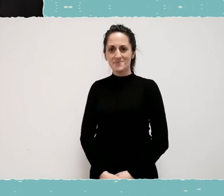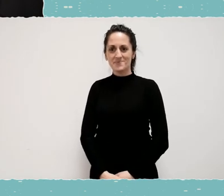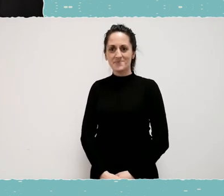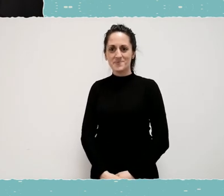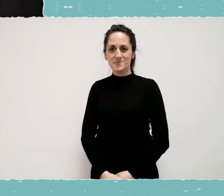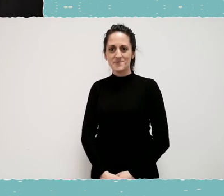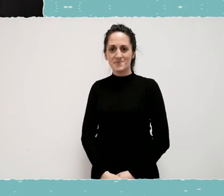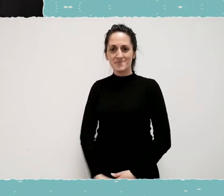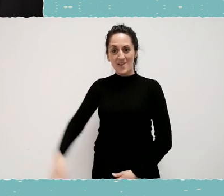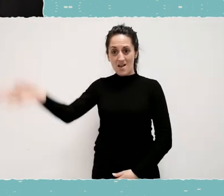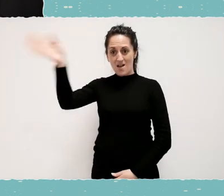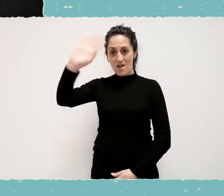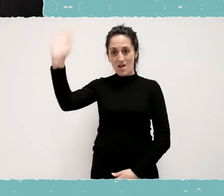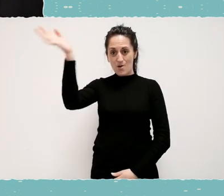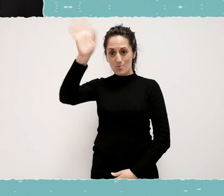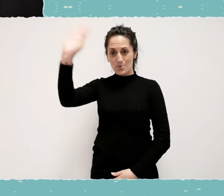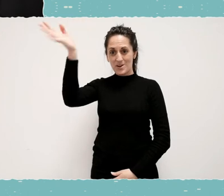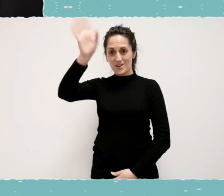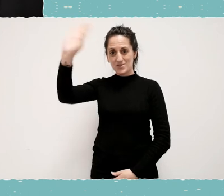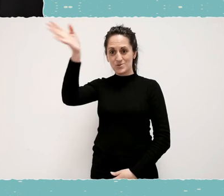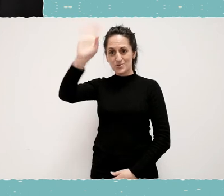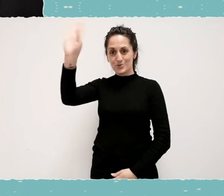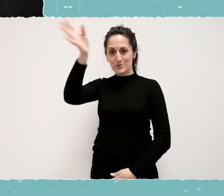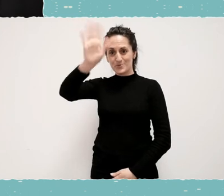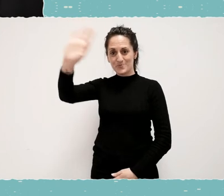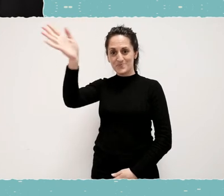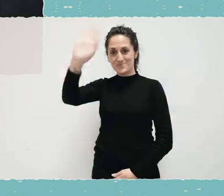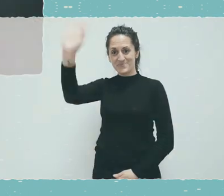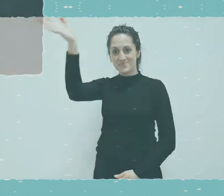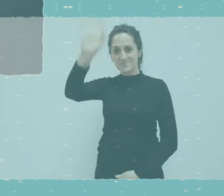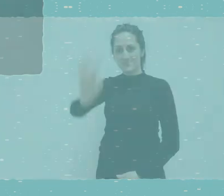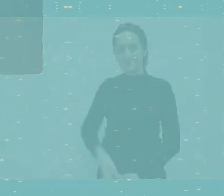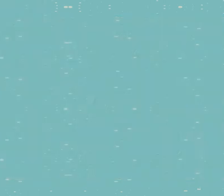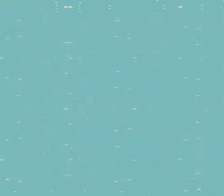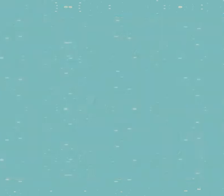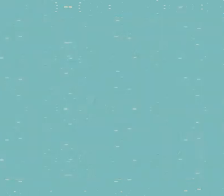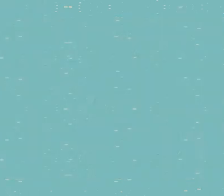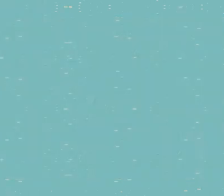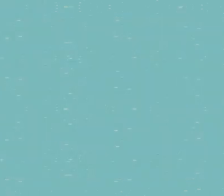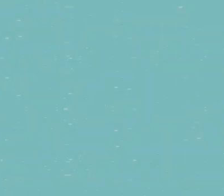Aburiño. Aburiño.